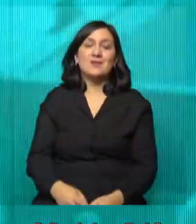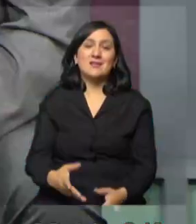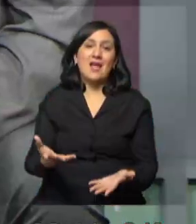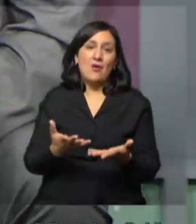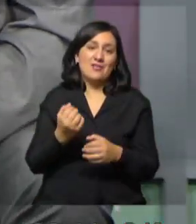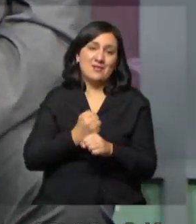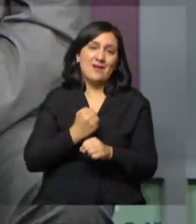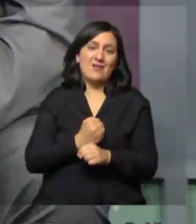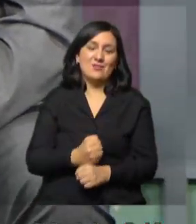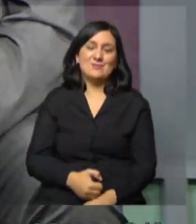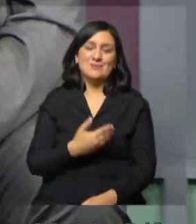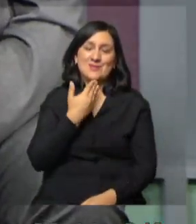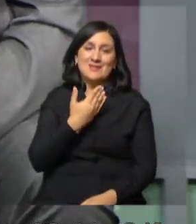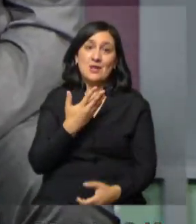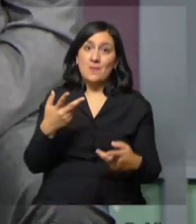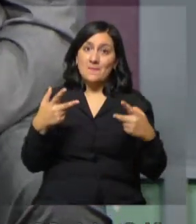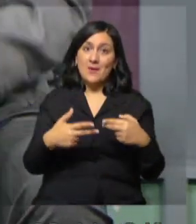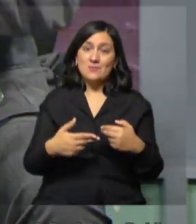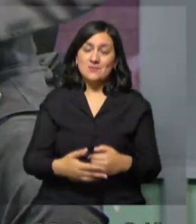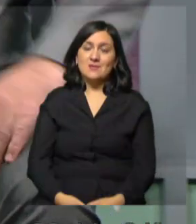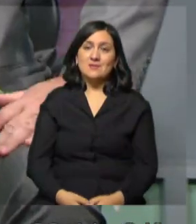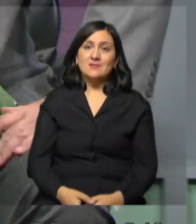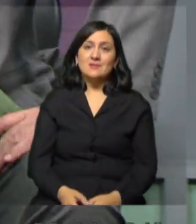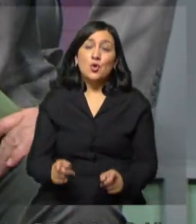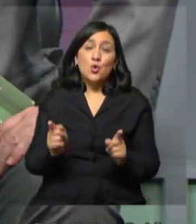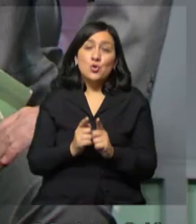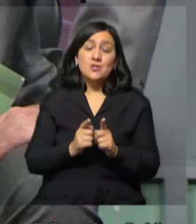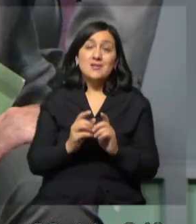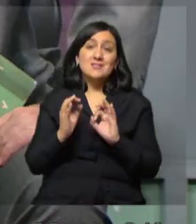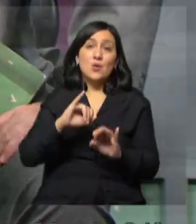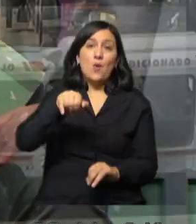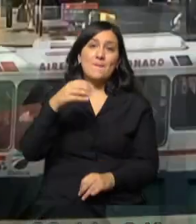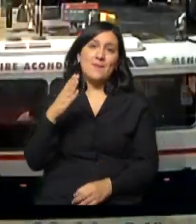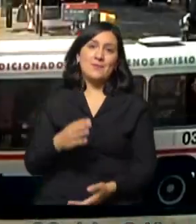muy bien. Bueno, muchas gracias. ¿Hacemos una pausa? Por favor, pequeño, y ya está Juan Pablo con nosotros.